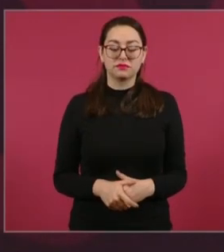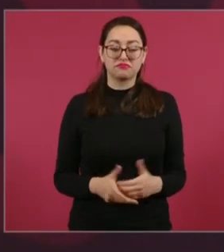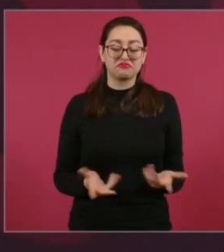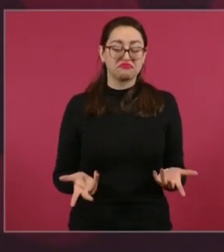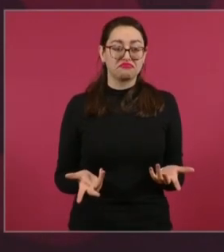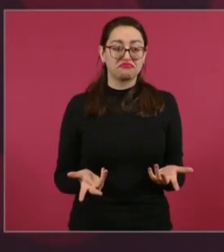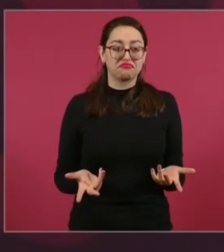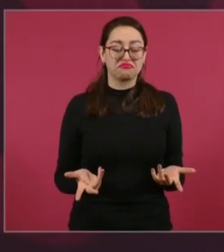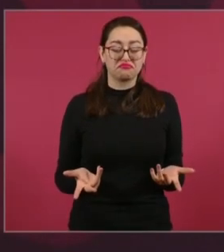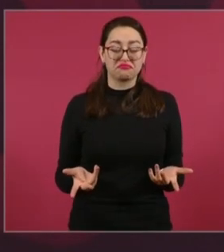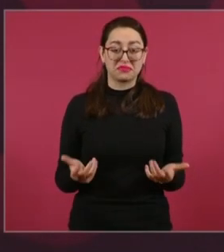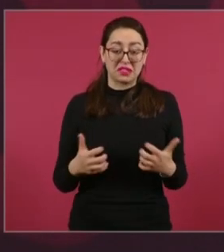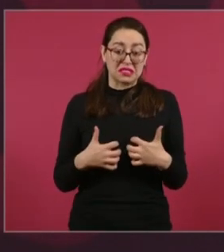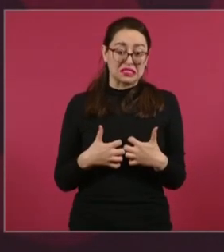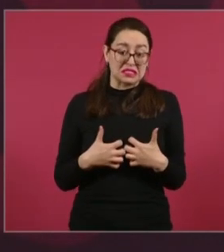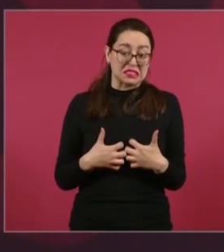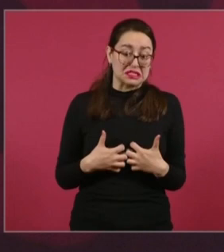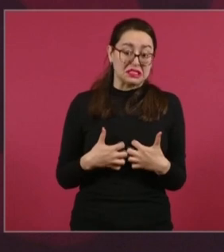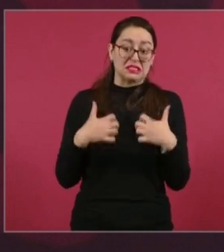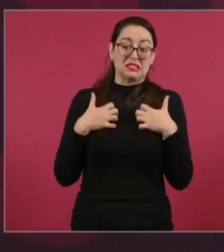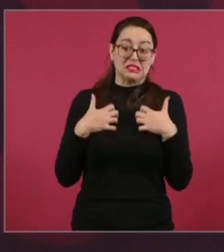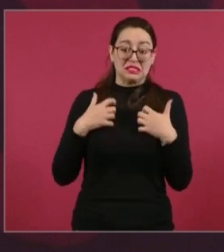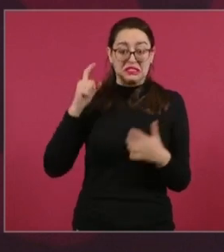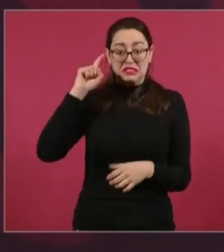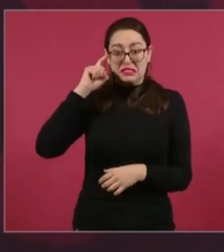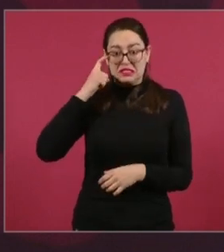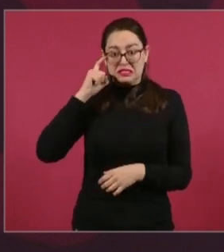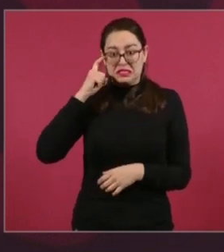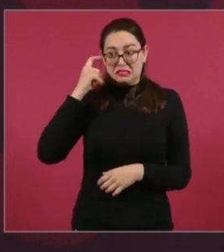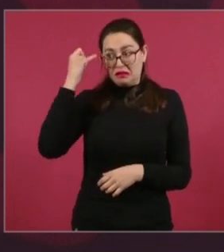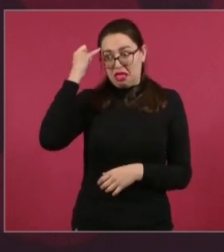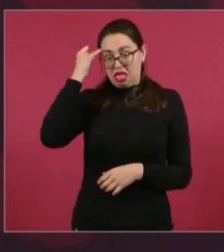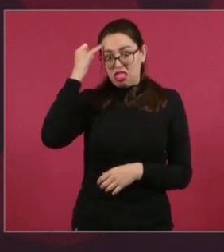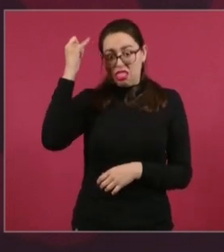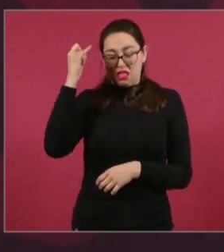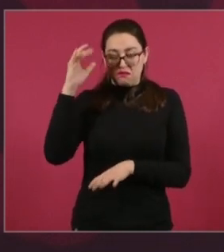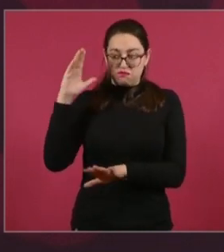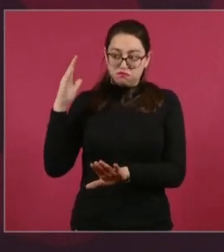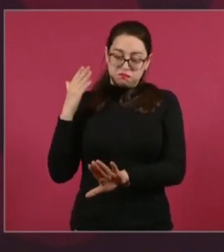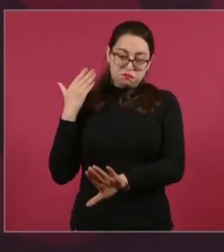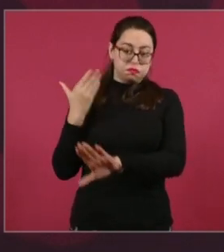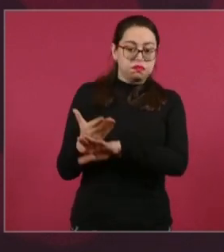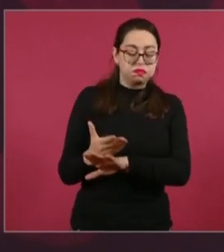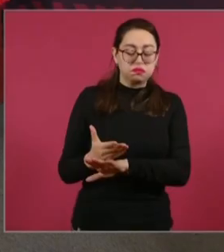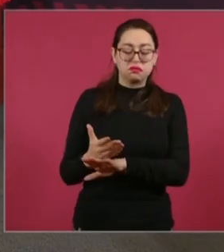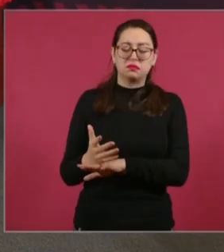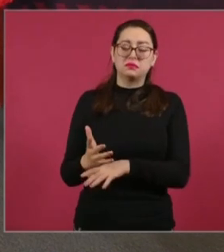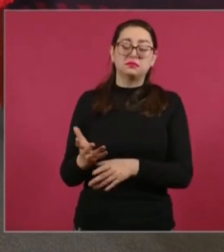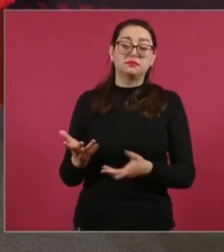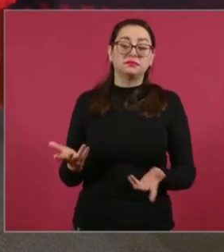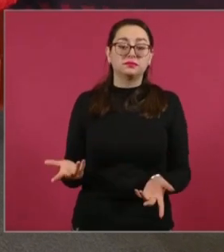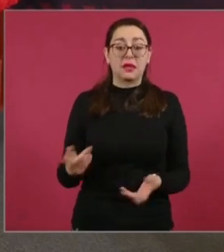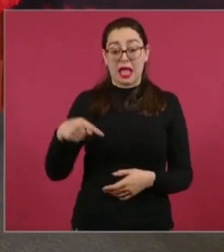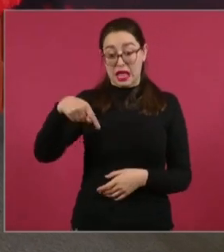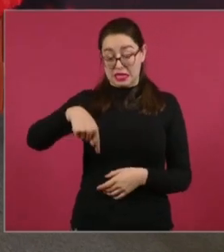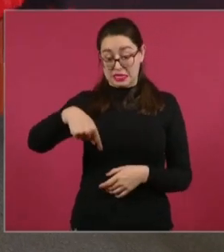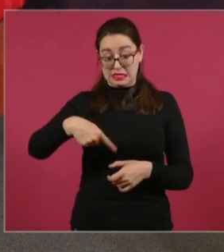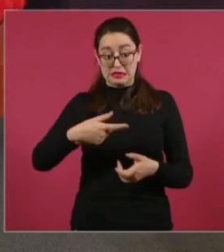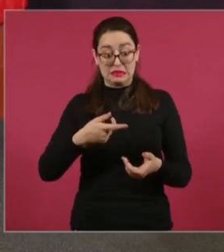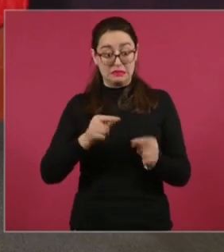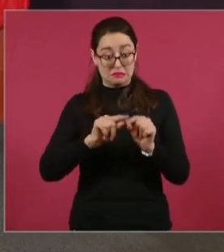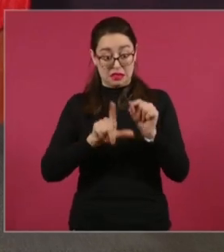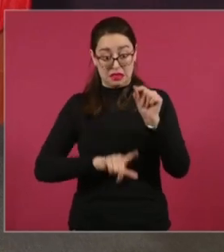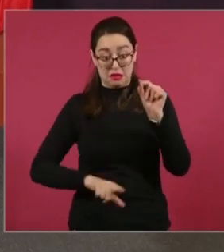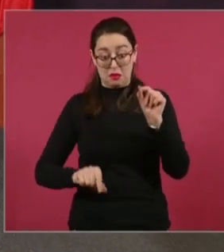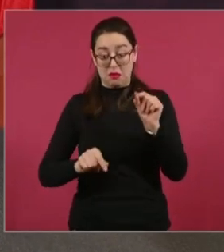lamentablemente la prensa, como hemos visto, no sólo en México, en el mundo,